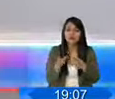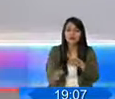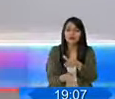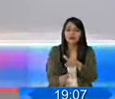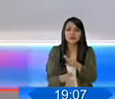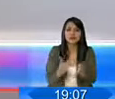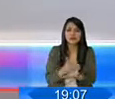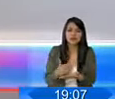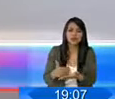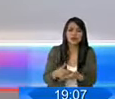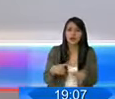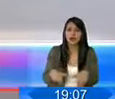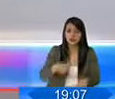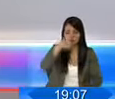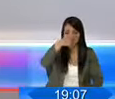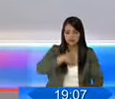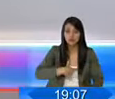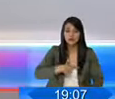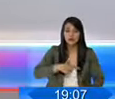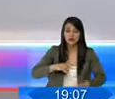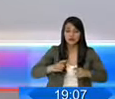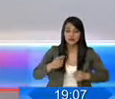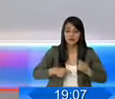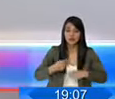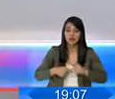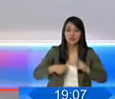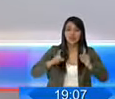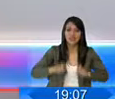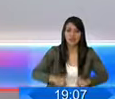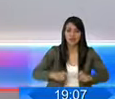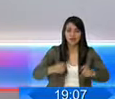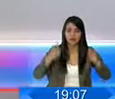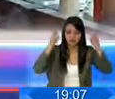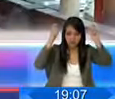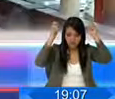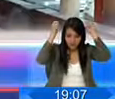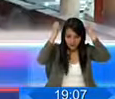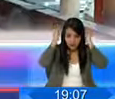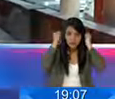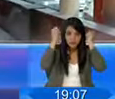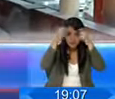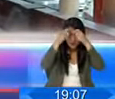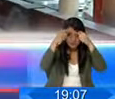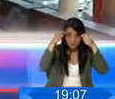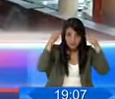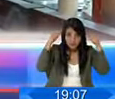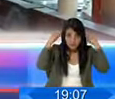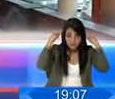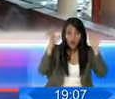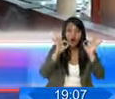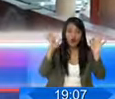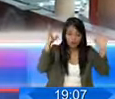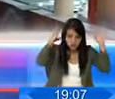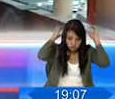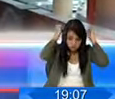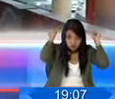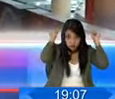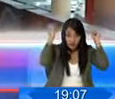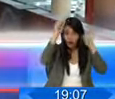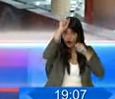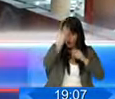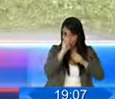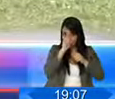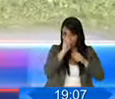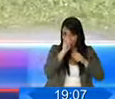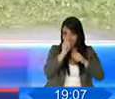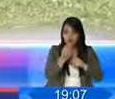cocinan. La persona, el vendedor, debe tener, usar una cofia o estar con su cabello cubierto con una gorra.